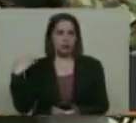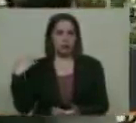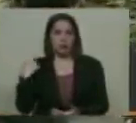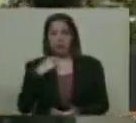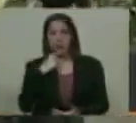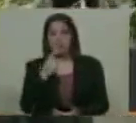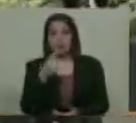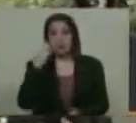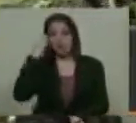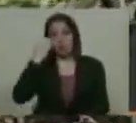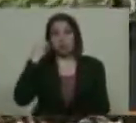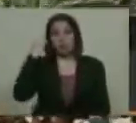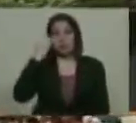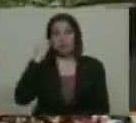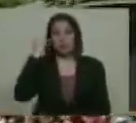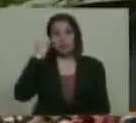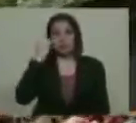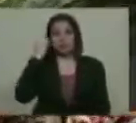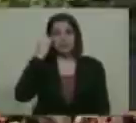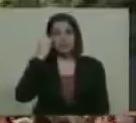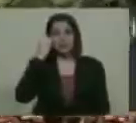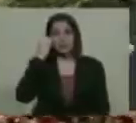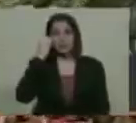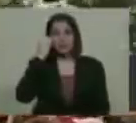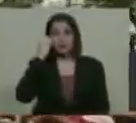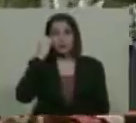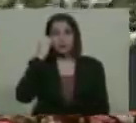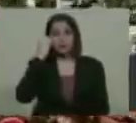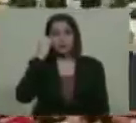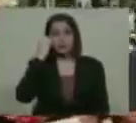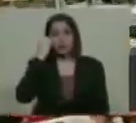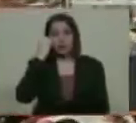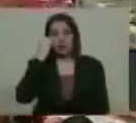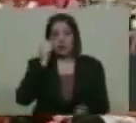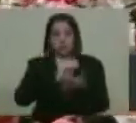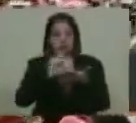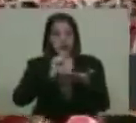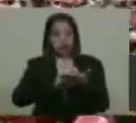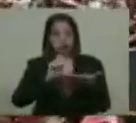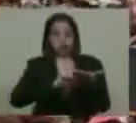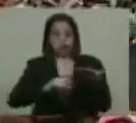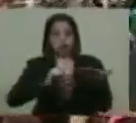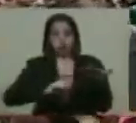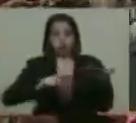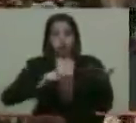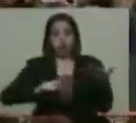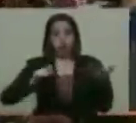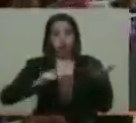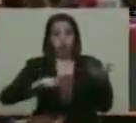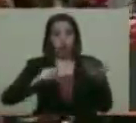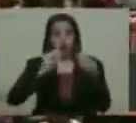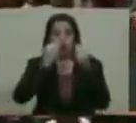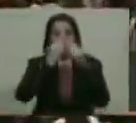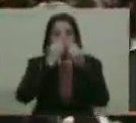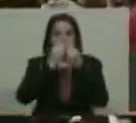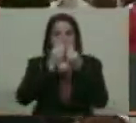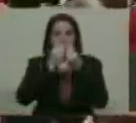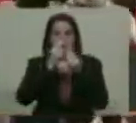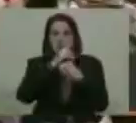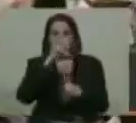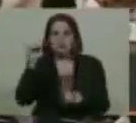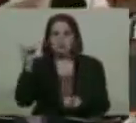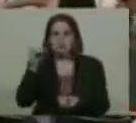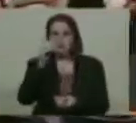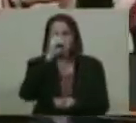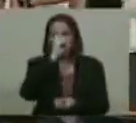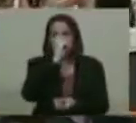decía, pensaba, y lo dejó por escrito, Bolívar, hace 200 años,